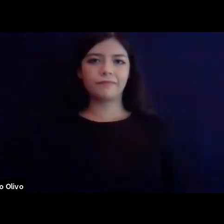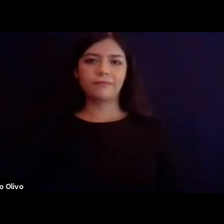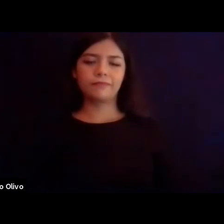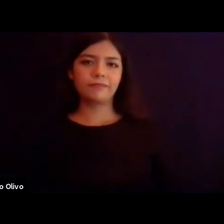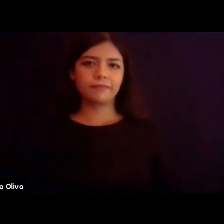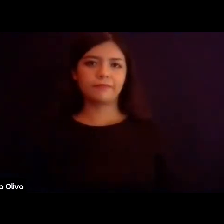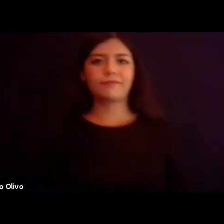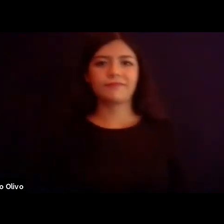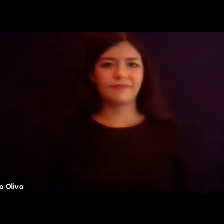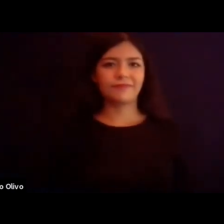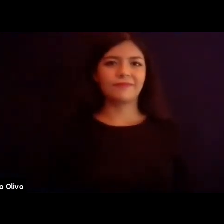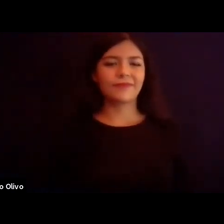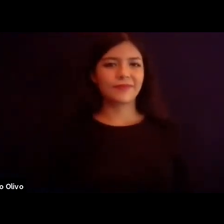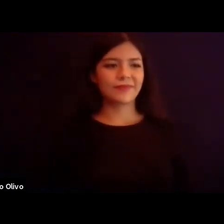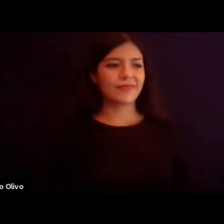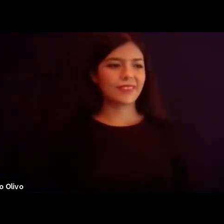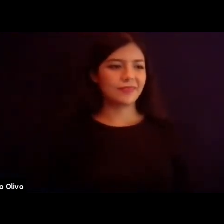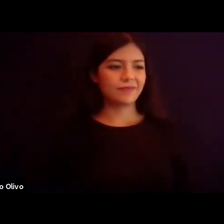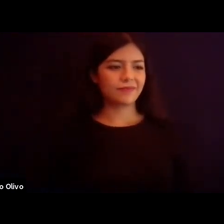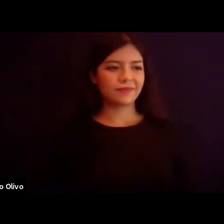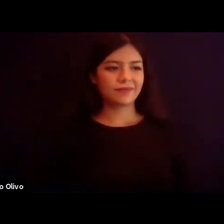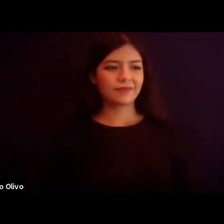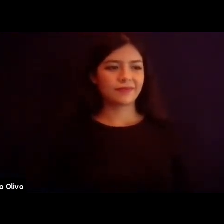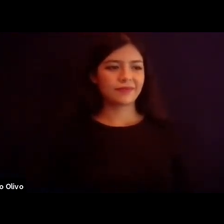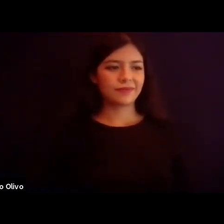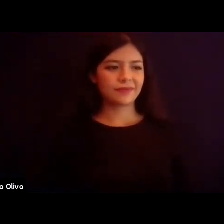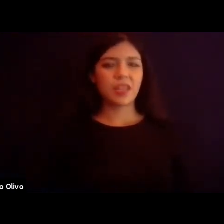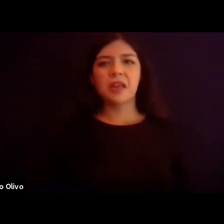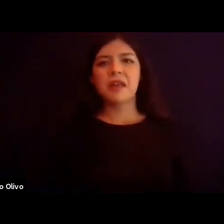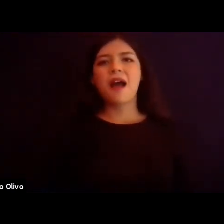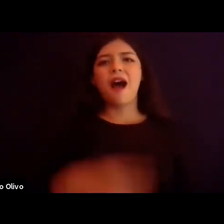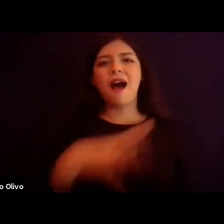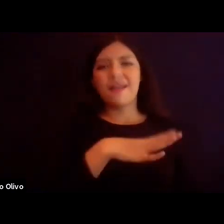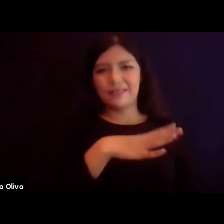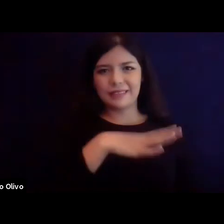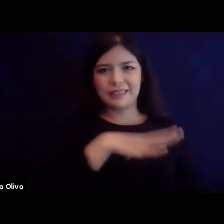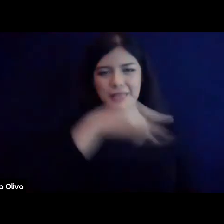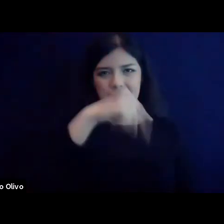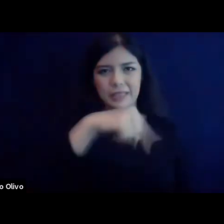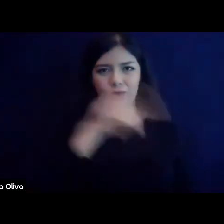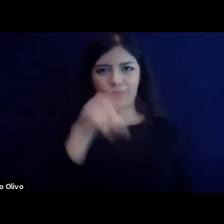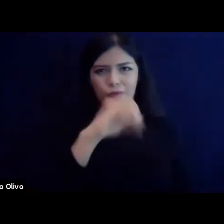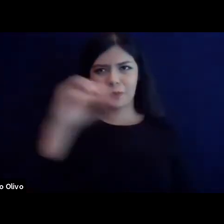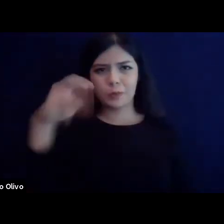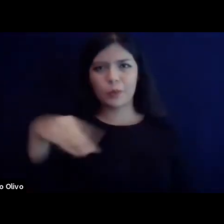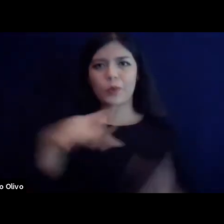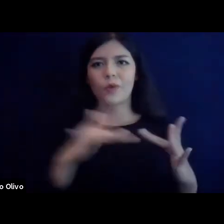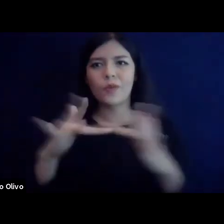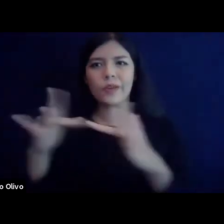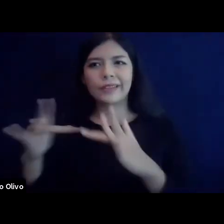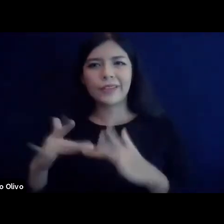gente de la que está conectada ya tiene algunas referencias, pero para quien